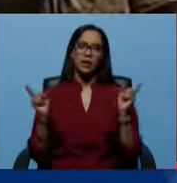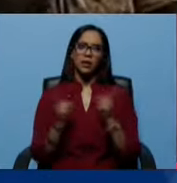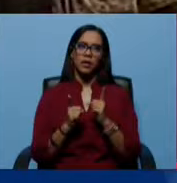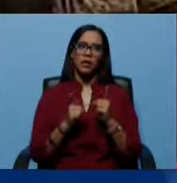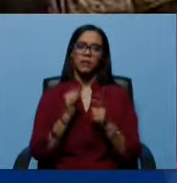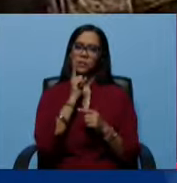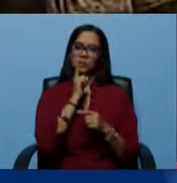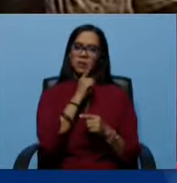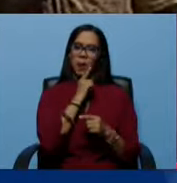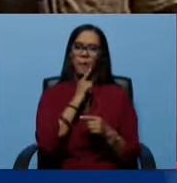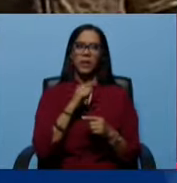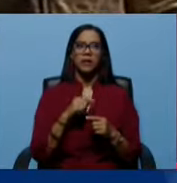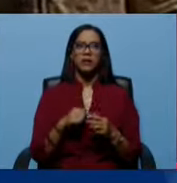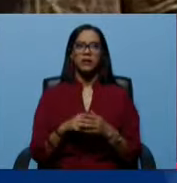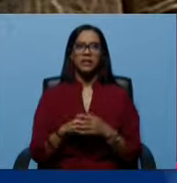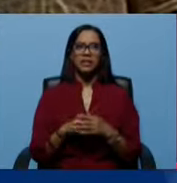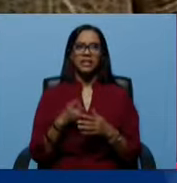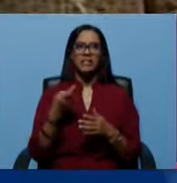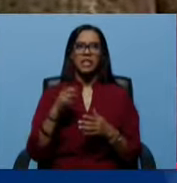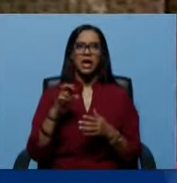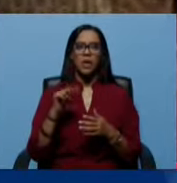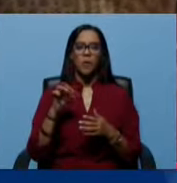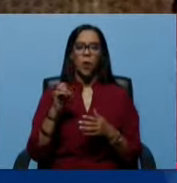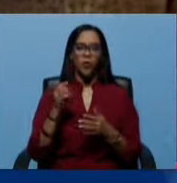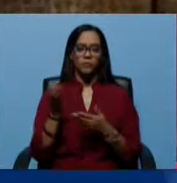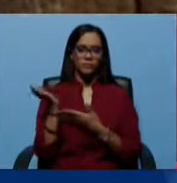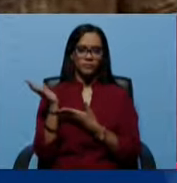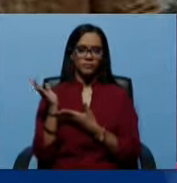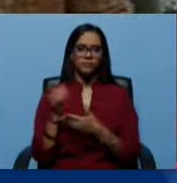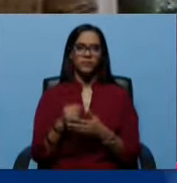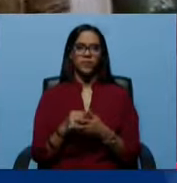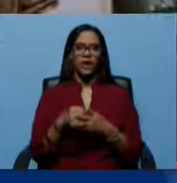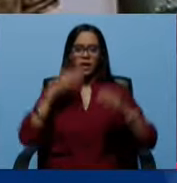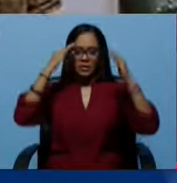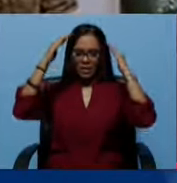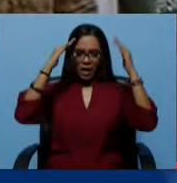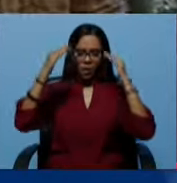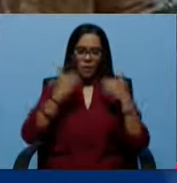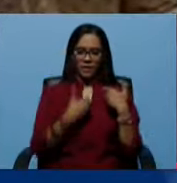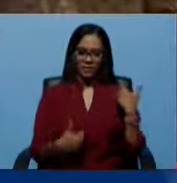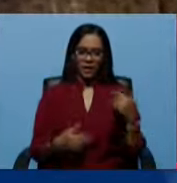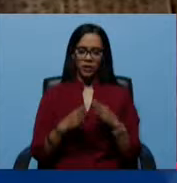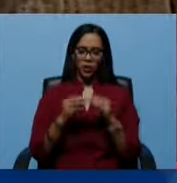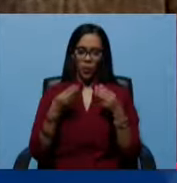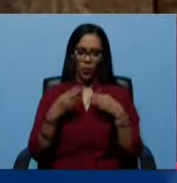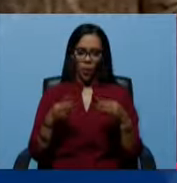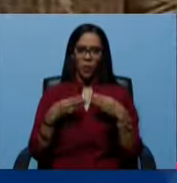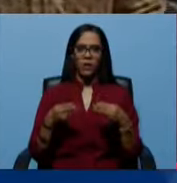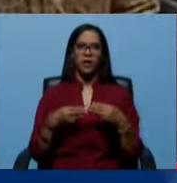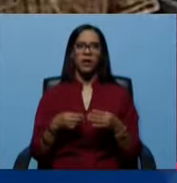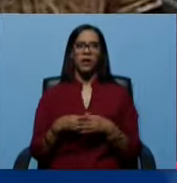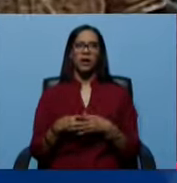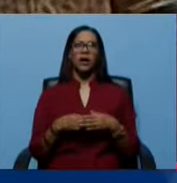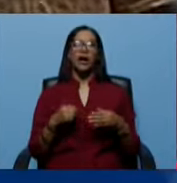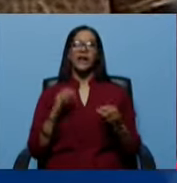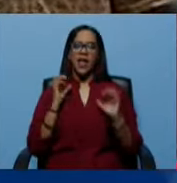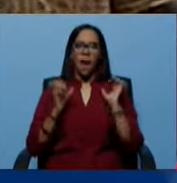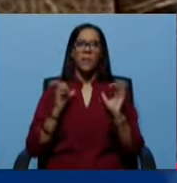llama Guillermo Rivas este espacio. Saludos, presidente, y toda la audiencia. De verdad, bien